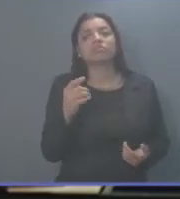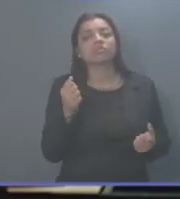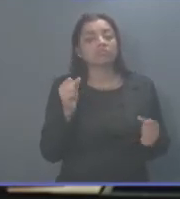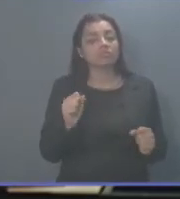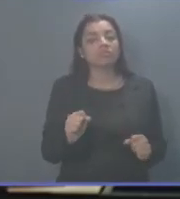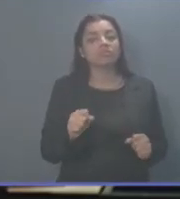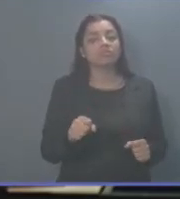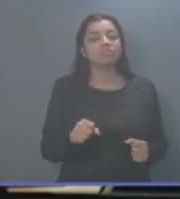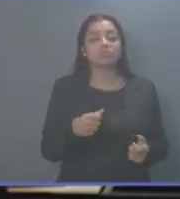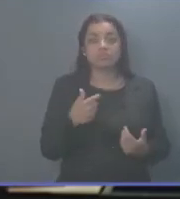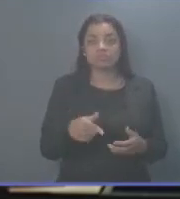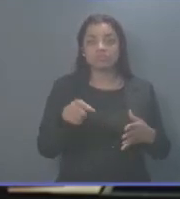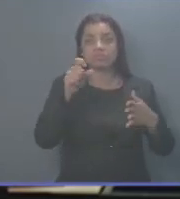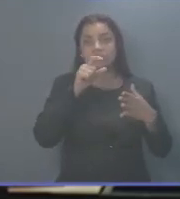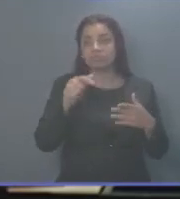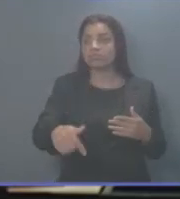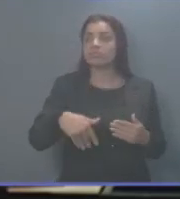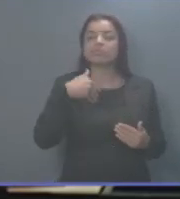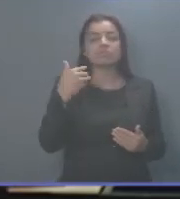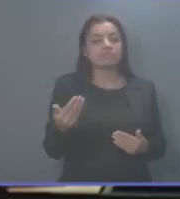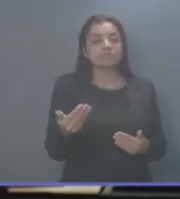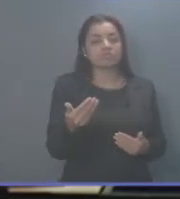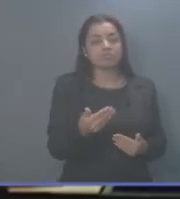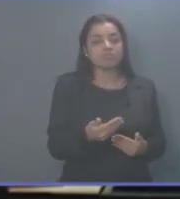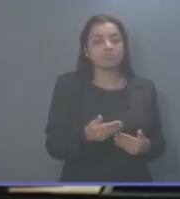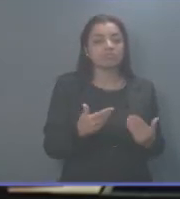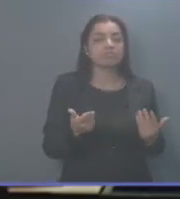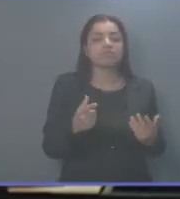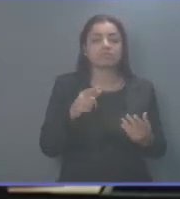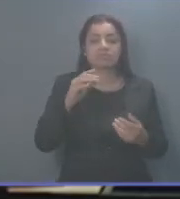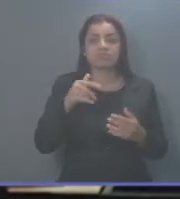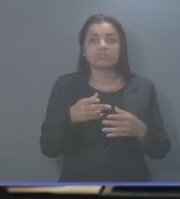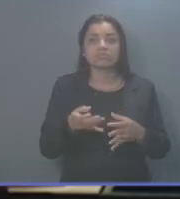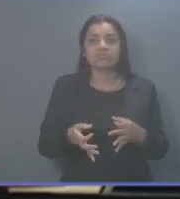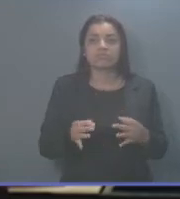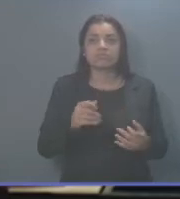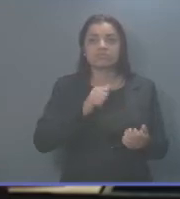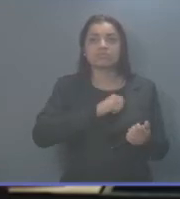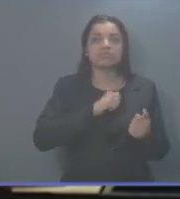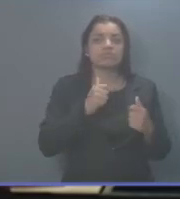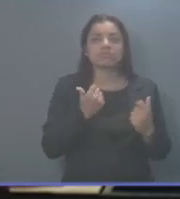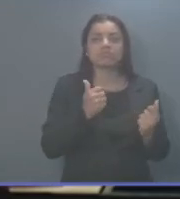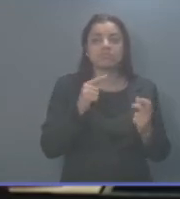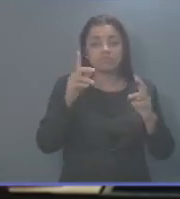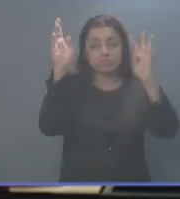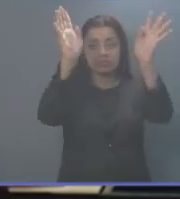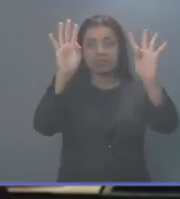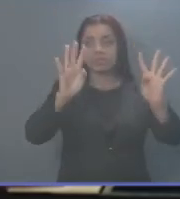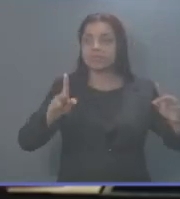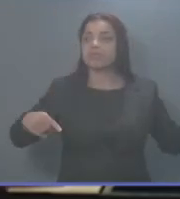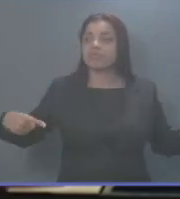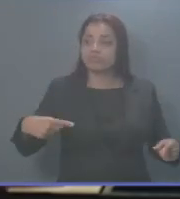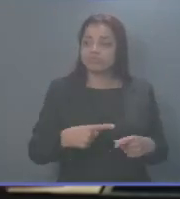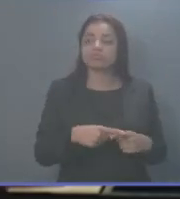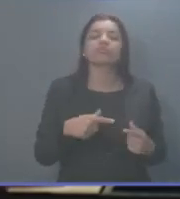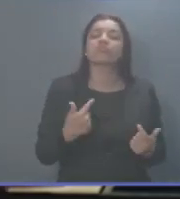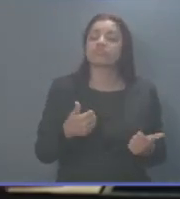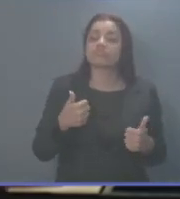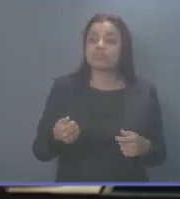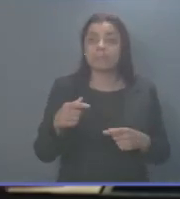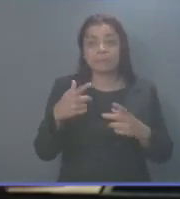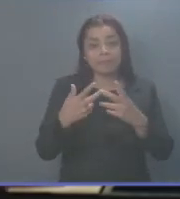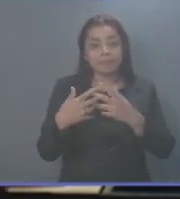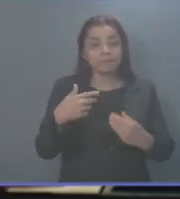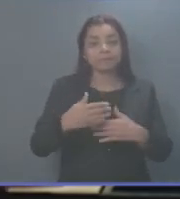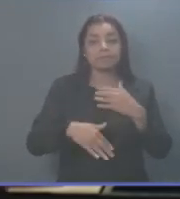esta cartera de apoyo para como un mecanismo de combate al cambio climático y para hacer buen uso de la